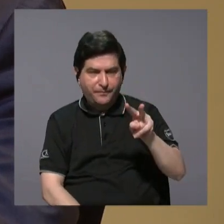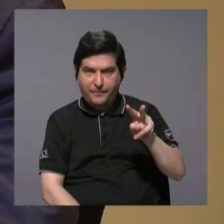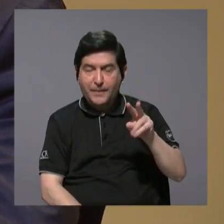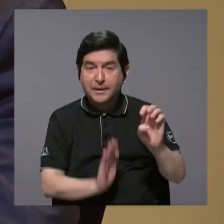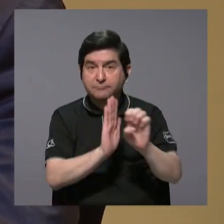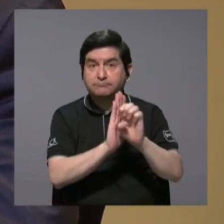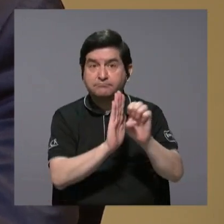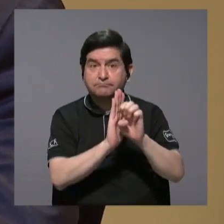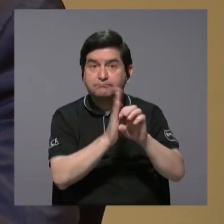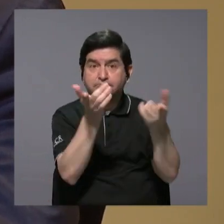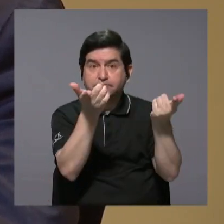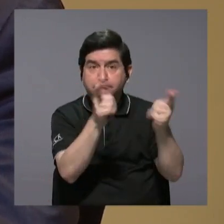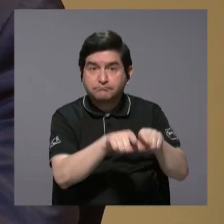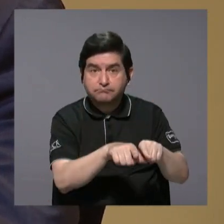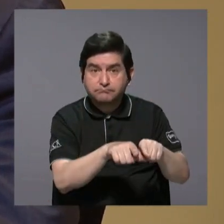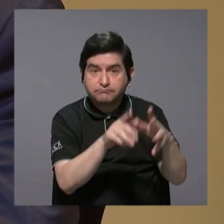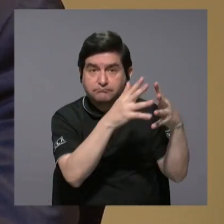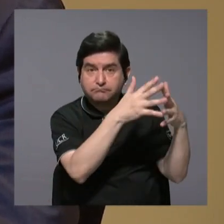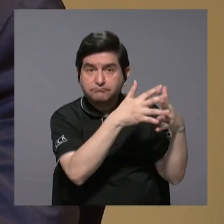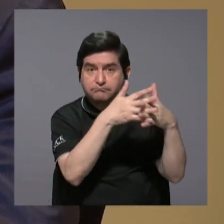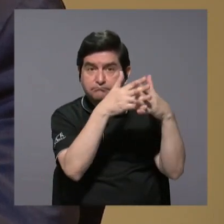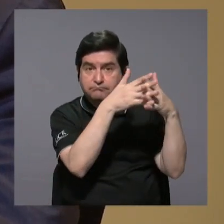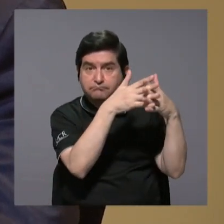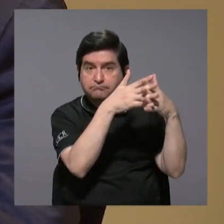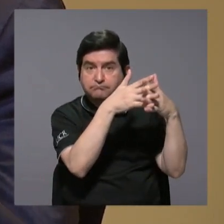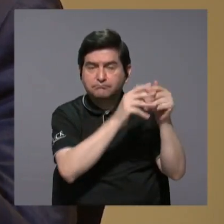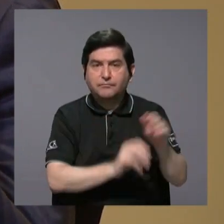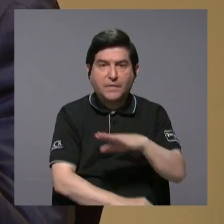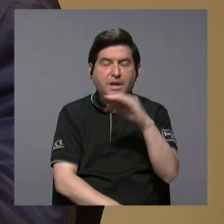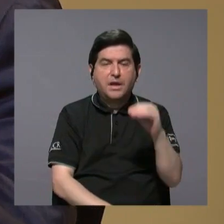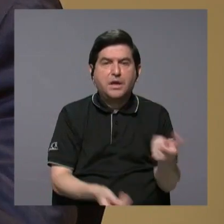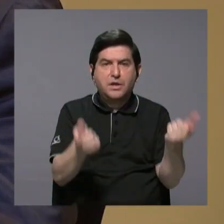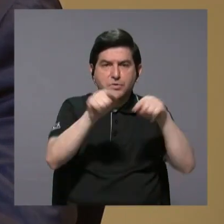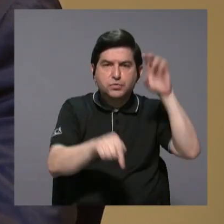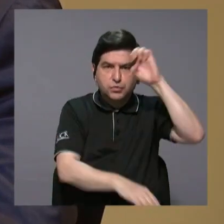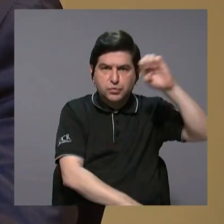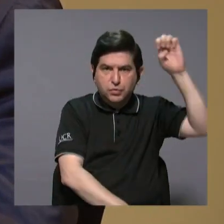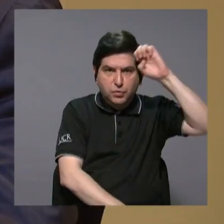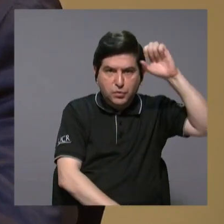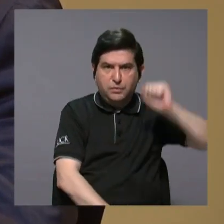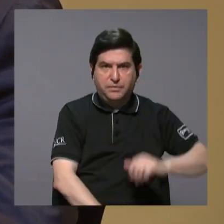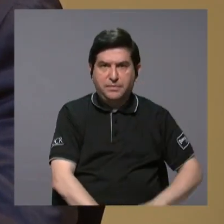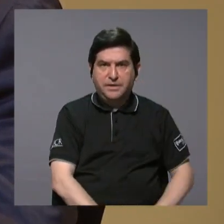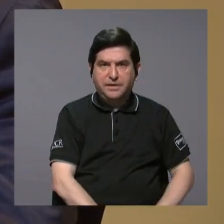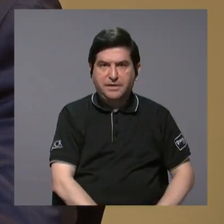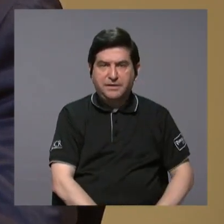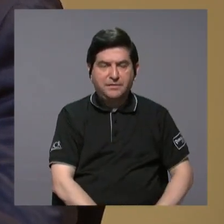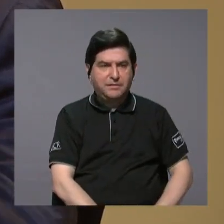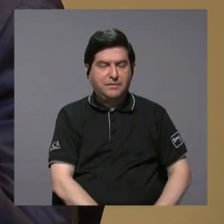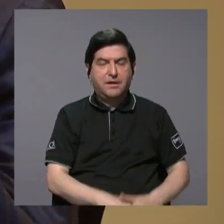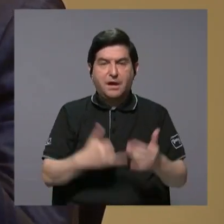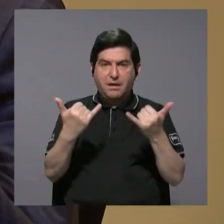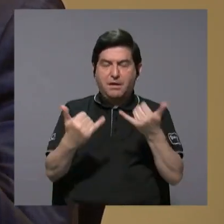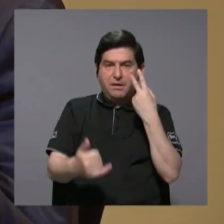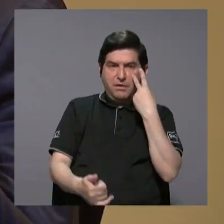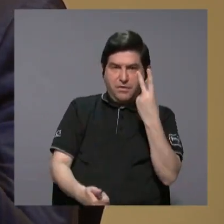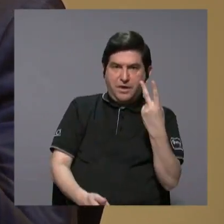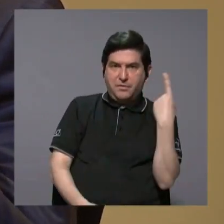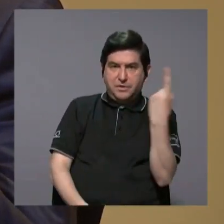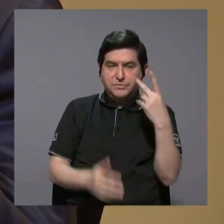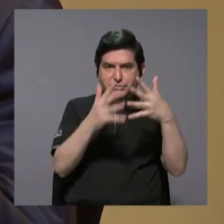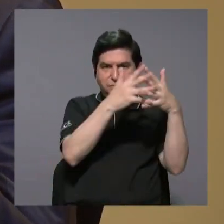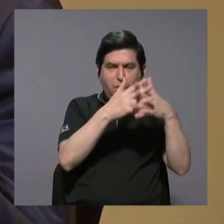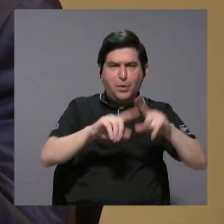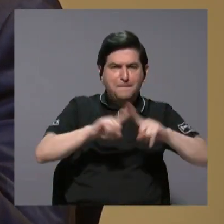por ejemplo, lo que pasó en Estados Unidos y lo que pasó en Europa, que estamos viéndolo solo en Estados Unidos,